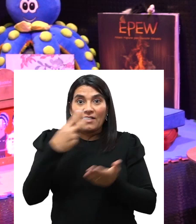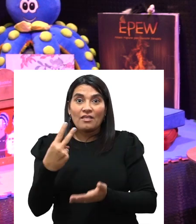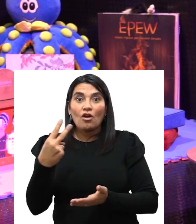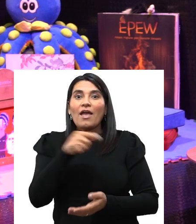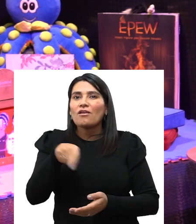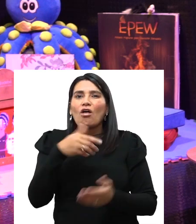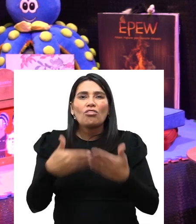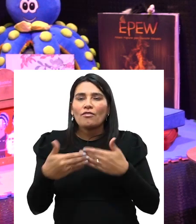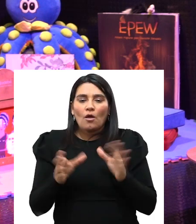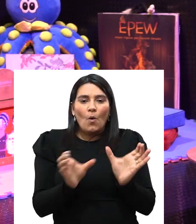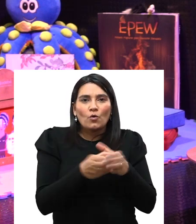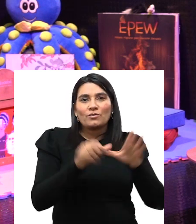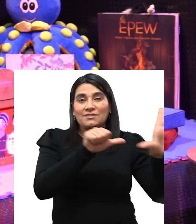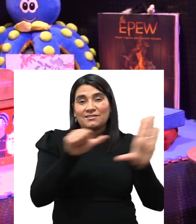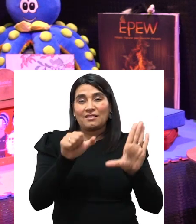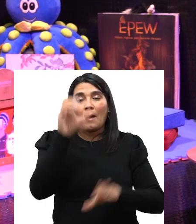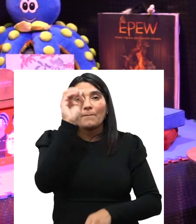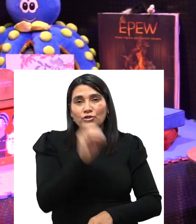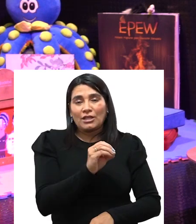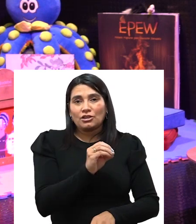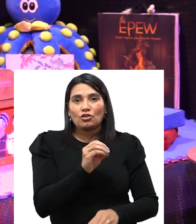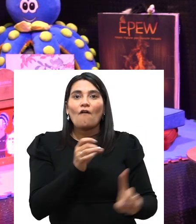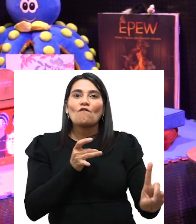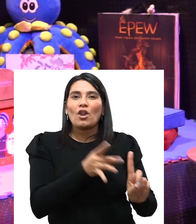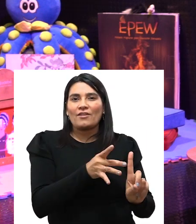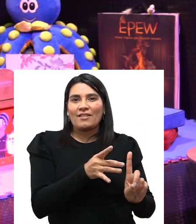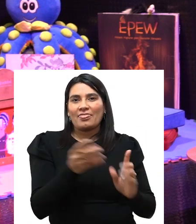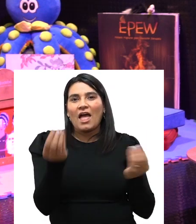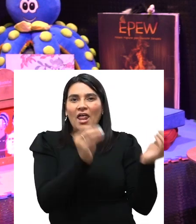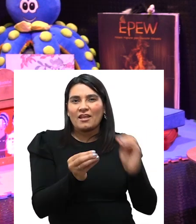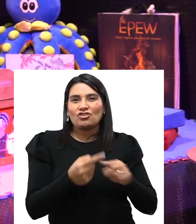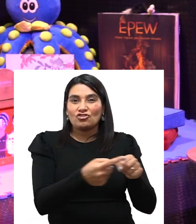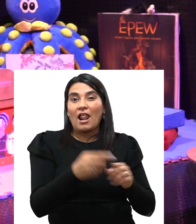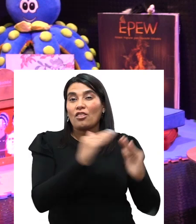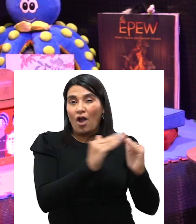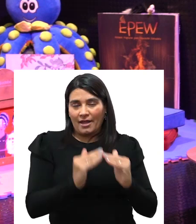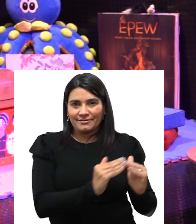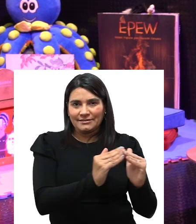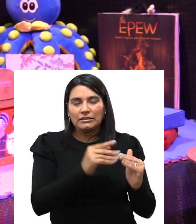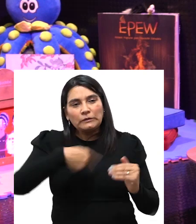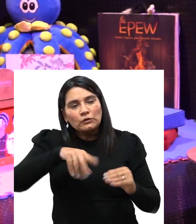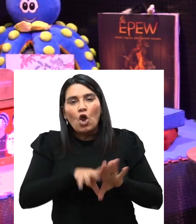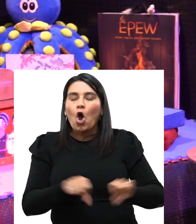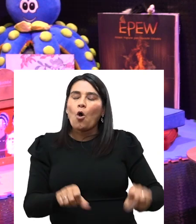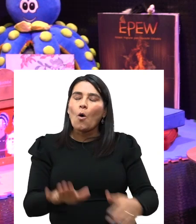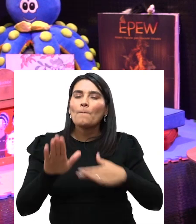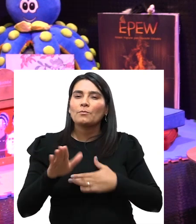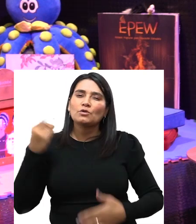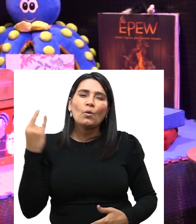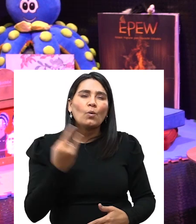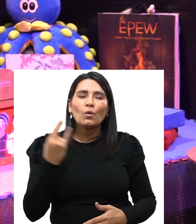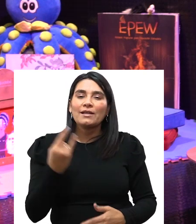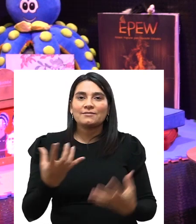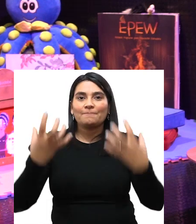del 60% de vulnerabilidad del Registro Social de Hogares, lo que refuerza el compromiso y el sentido de urgencia con nuestra